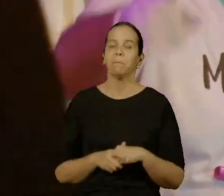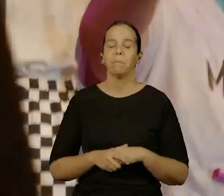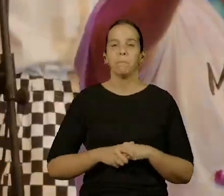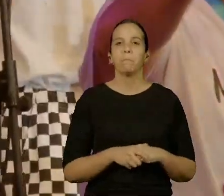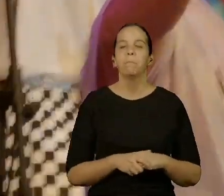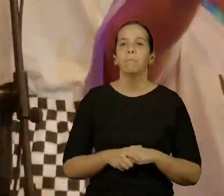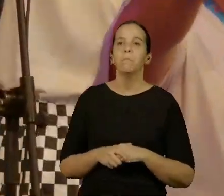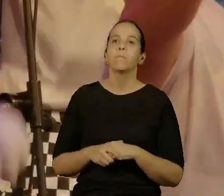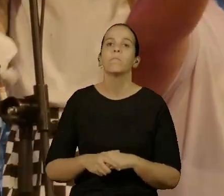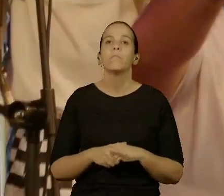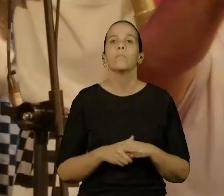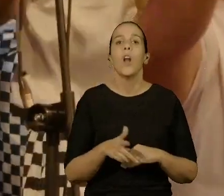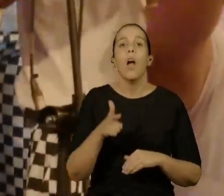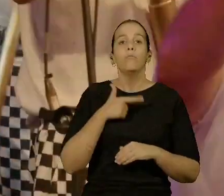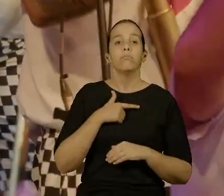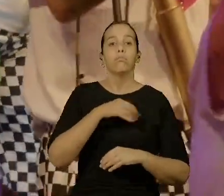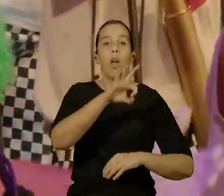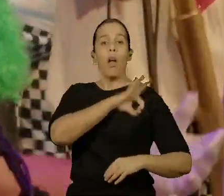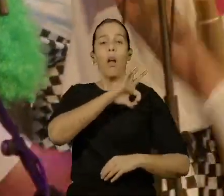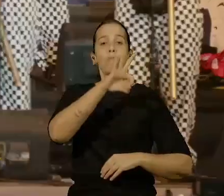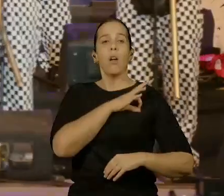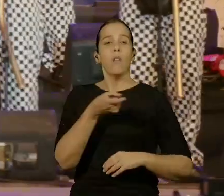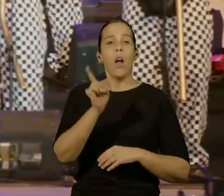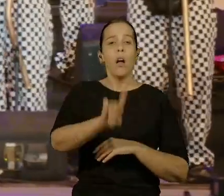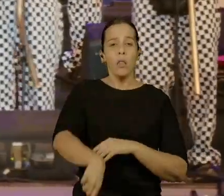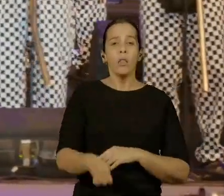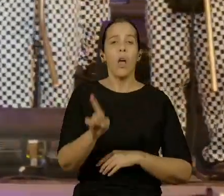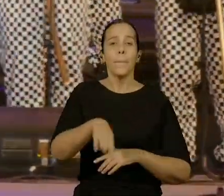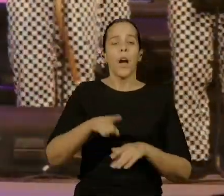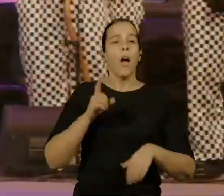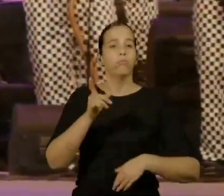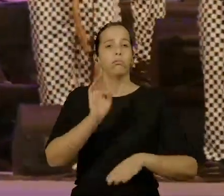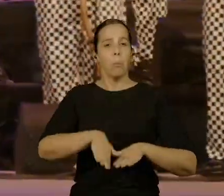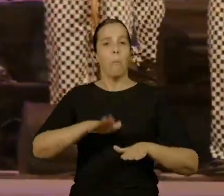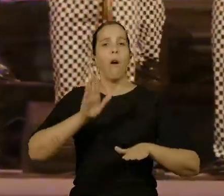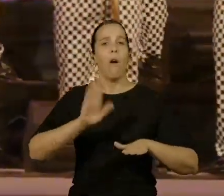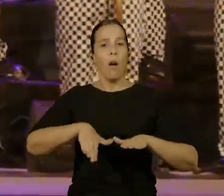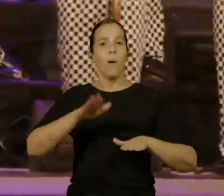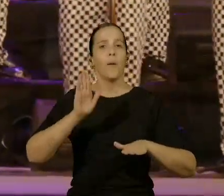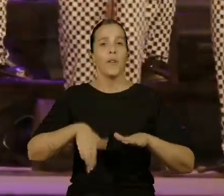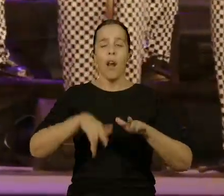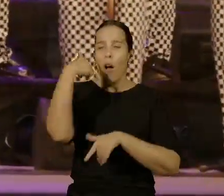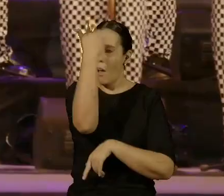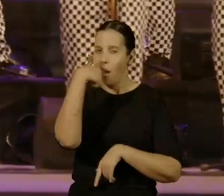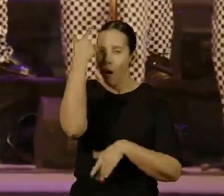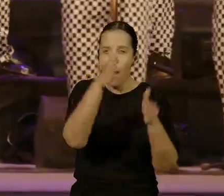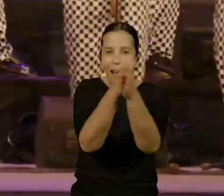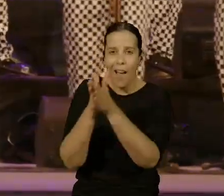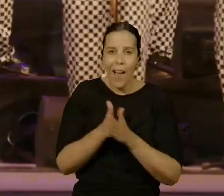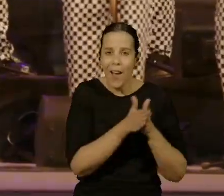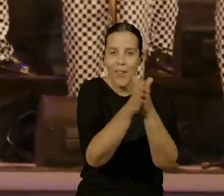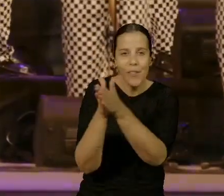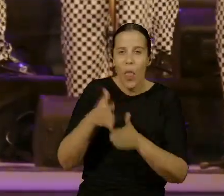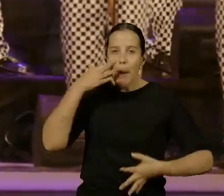carnaval. Tiene que ser caballero, tener carisma y marcar el ritmo. Tratar a los compañeros con